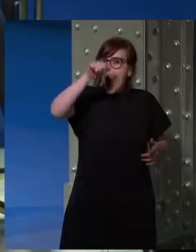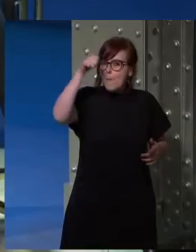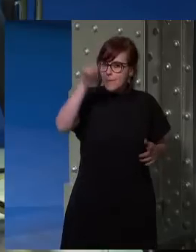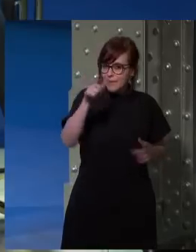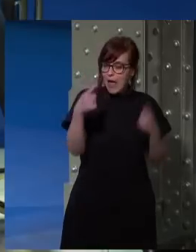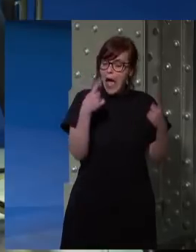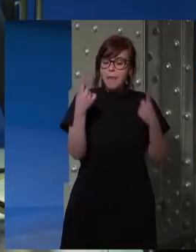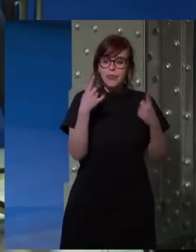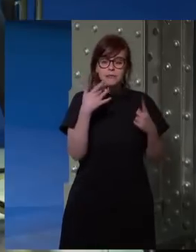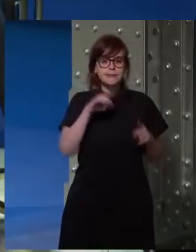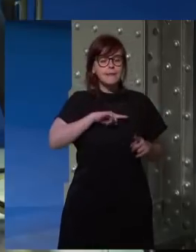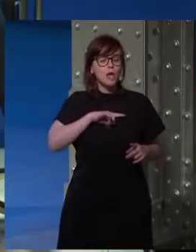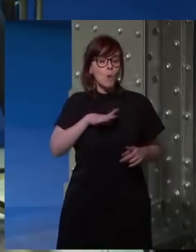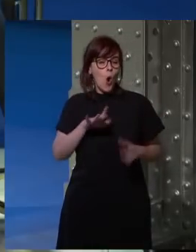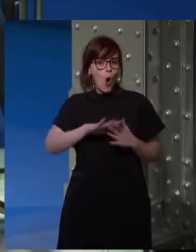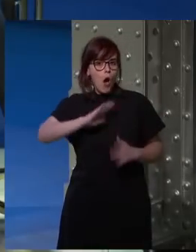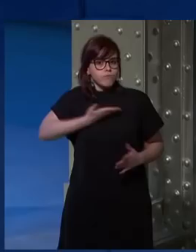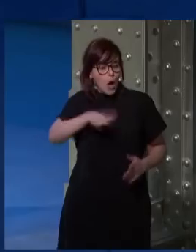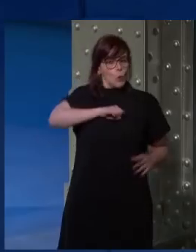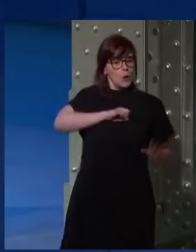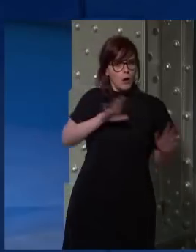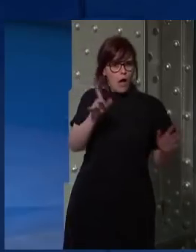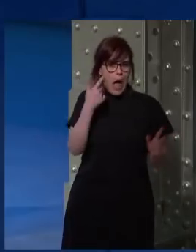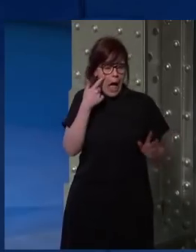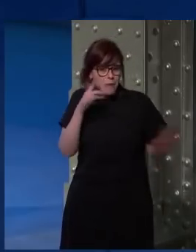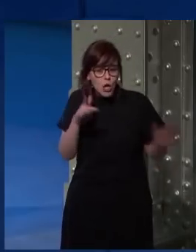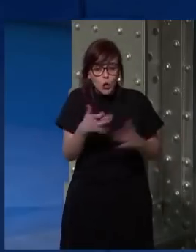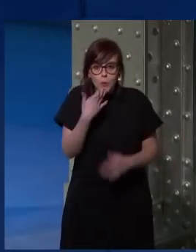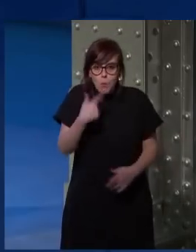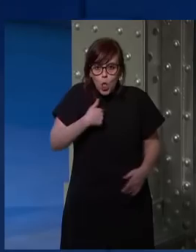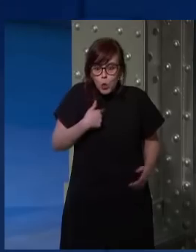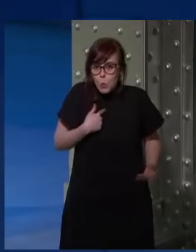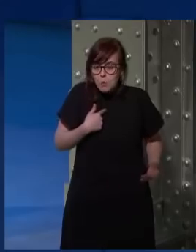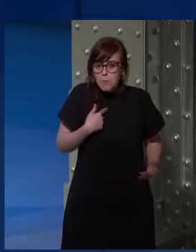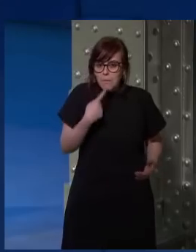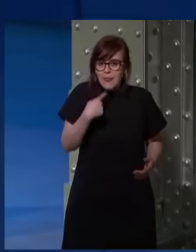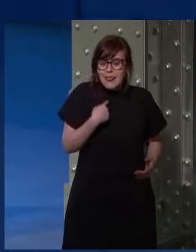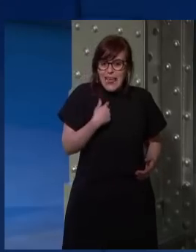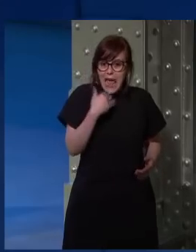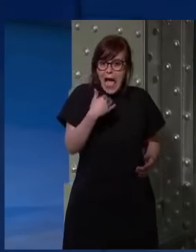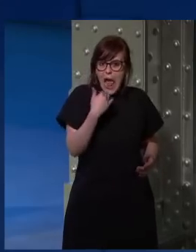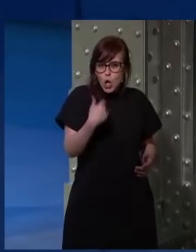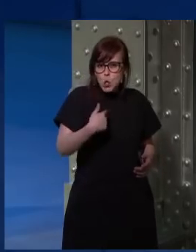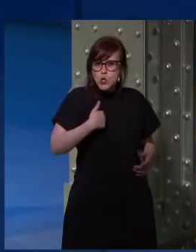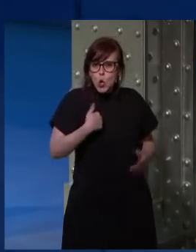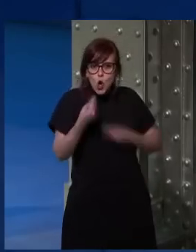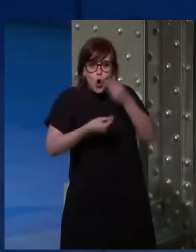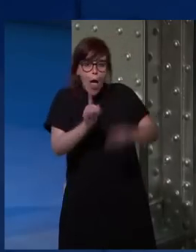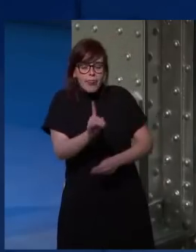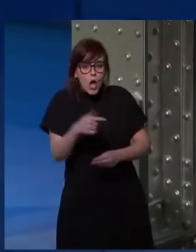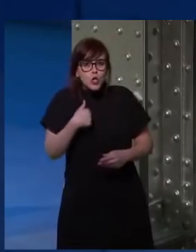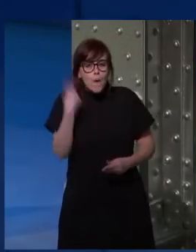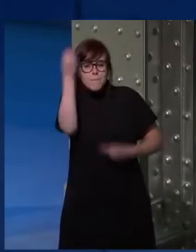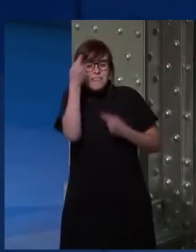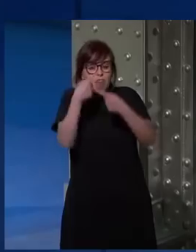siente atacado, no sé, yo no me siento atacada cuando me dicen de algo que yo sé que no estoy haciendo, que yo no estoy